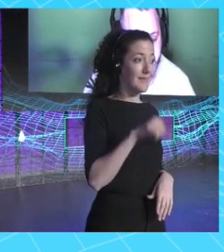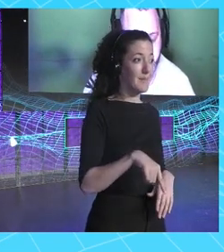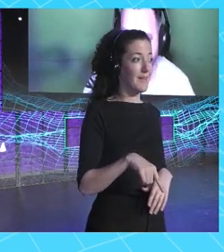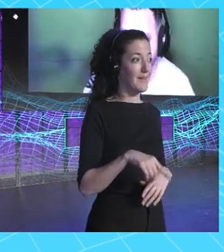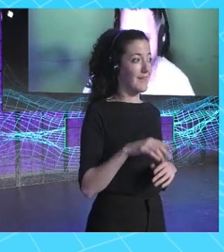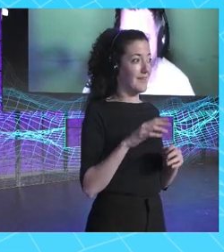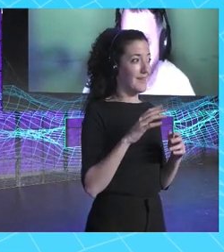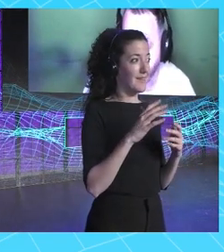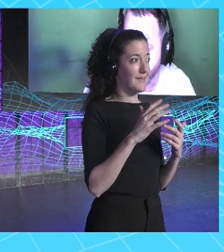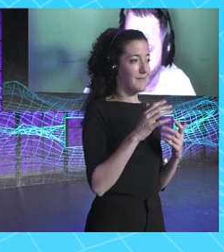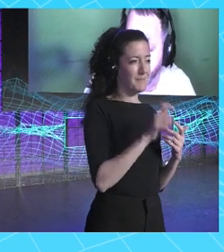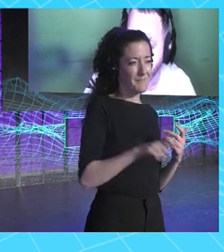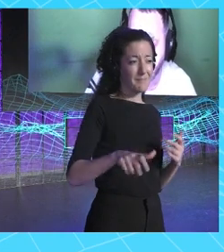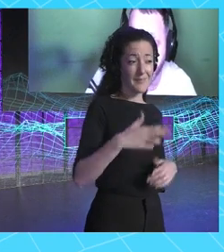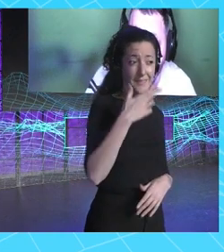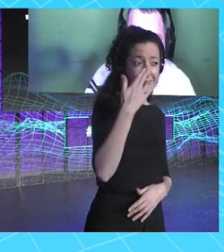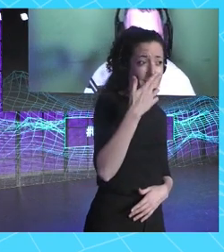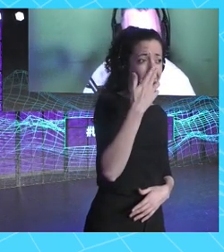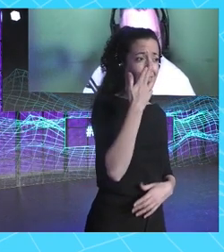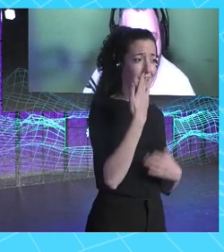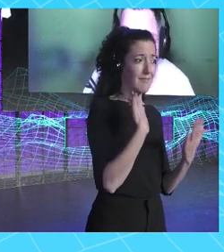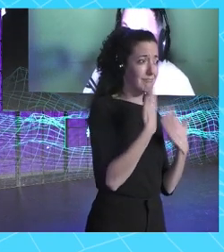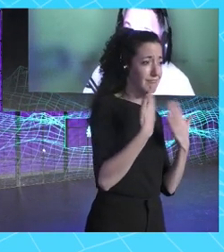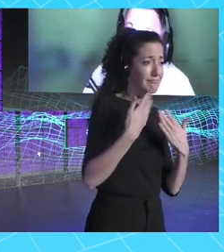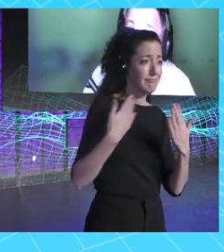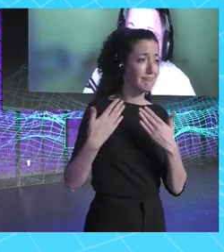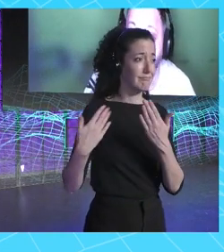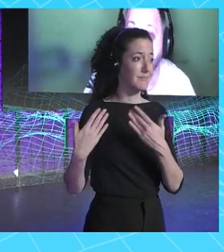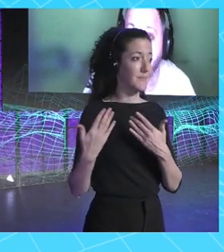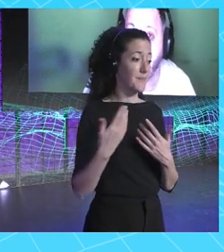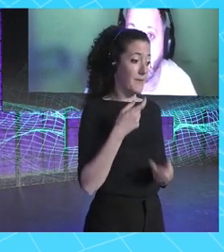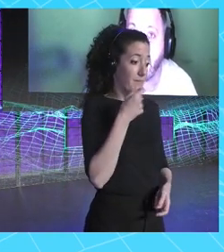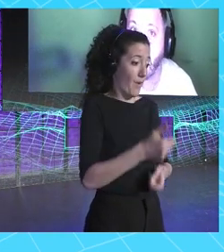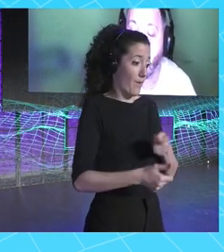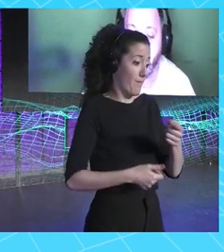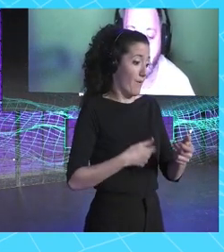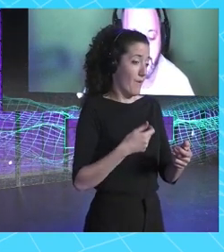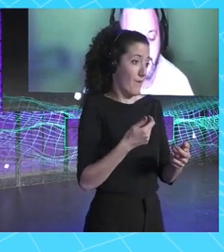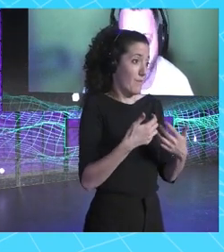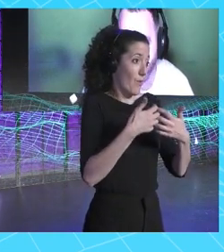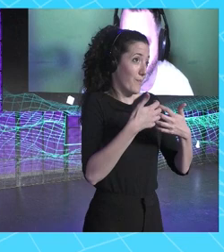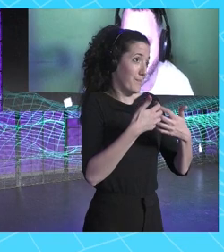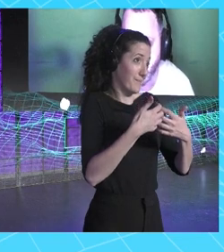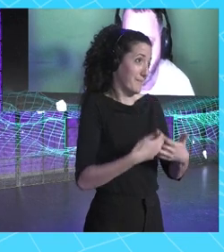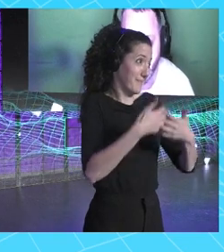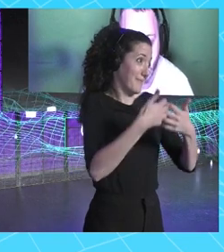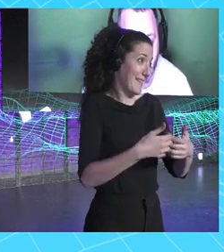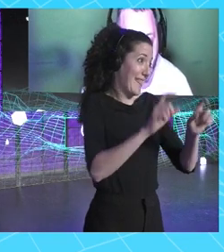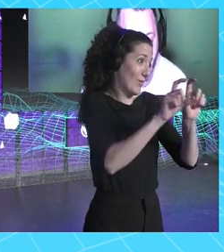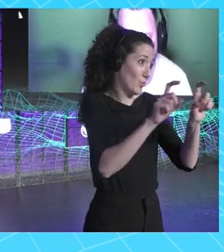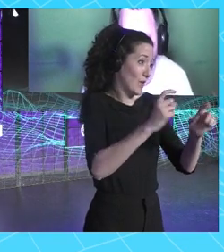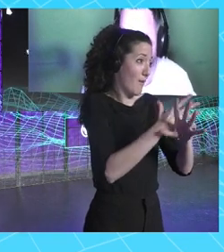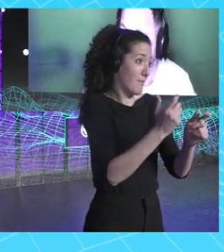conocer a gente súper interesante y ir forjando una industria que era la del videojuego Pues ahora mis amigos son los que